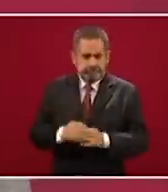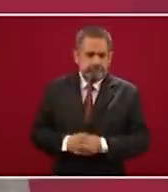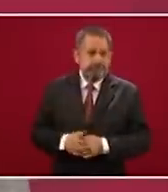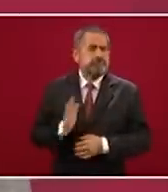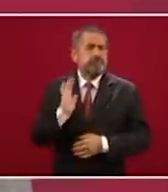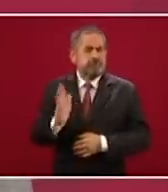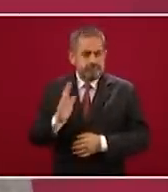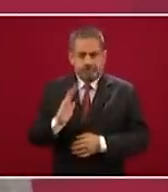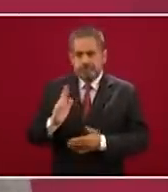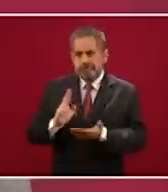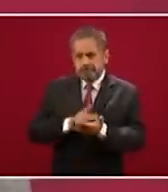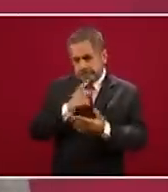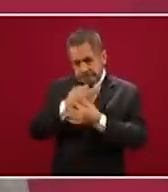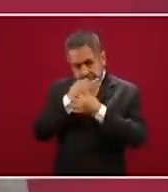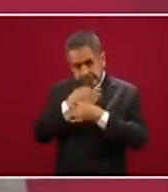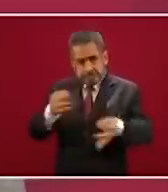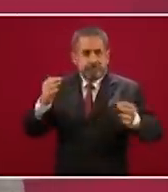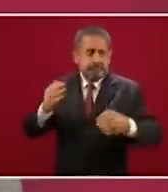anunciado también de